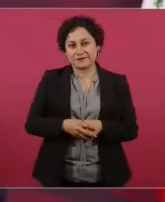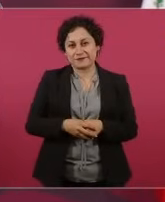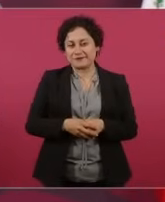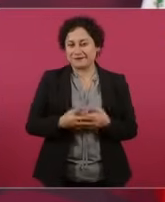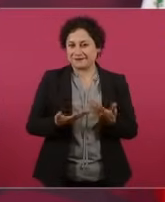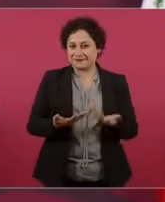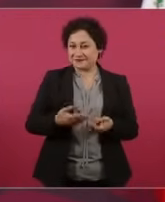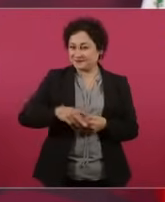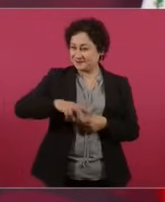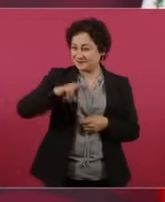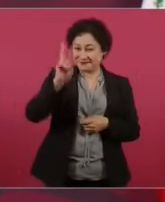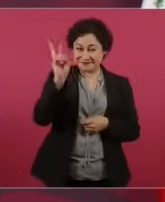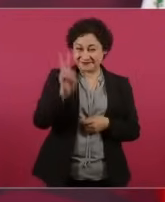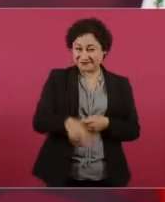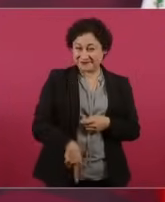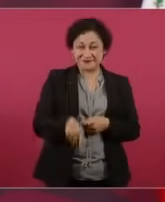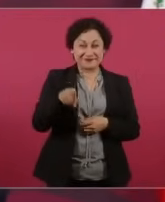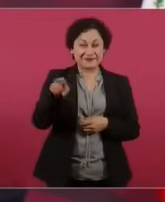Pero una cosa…